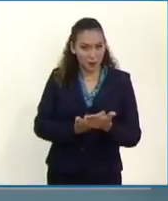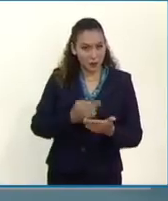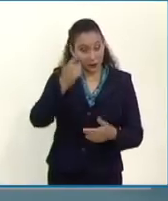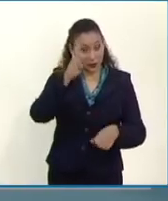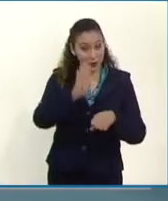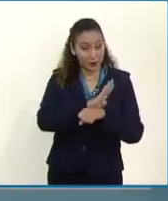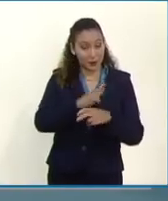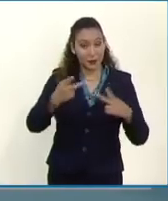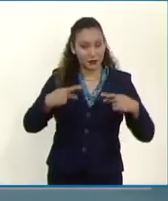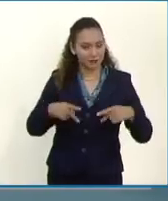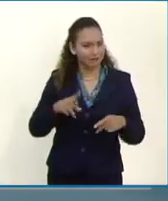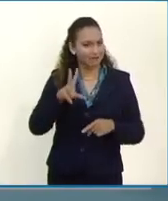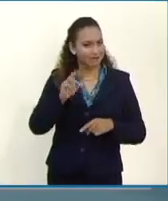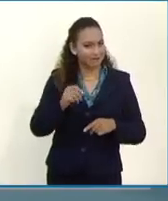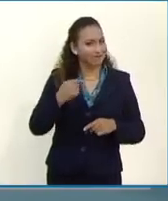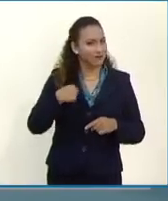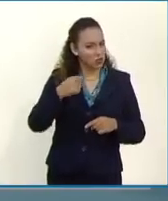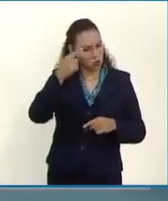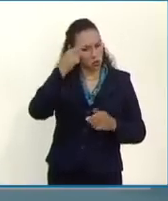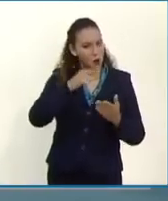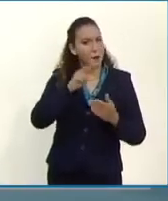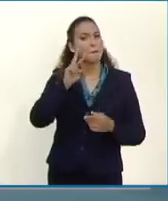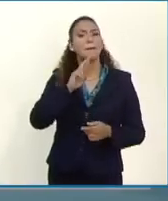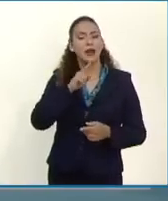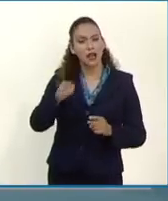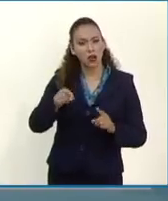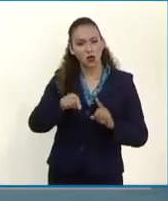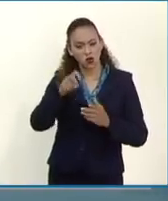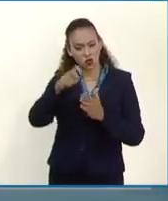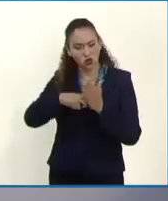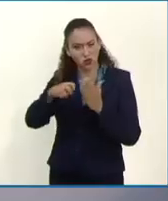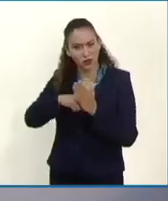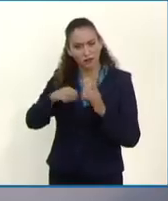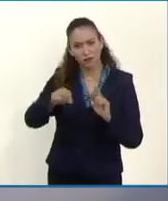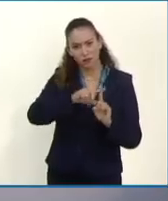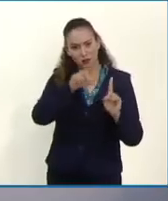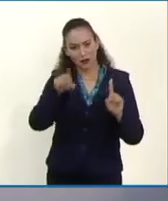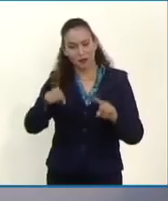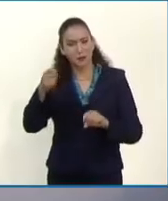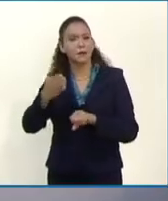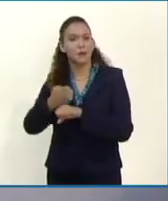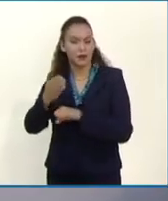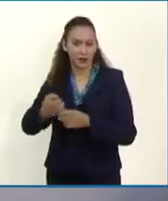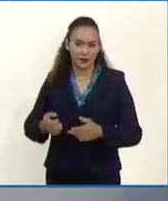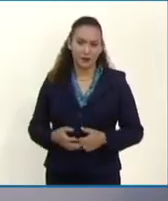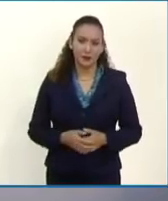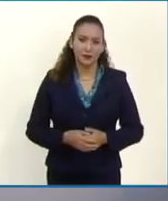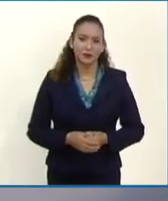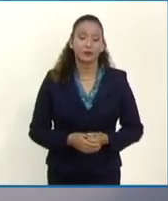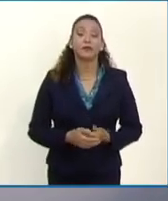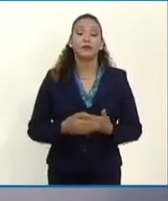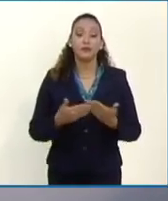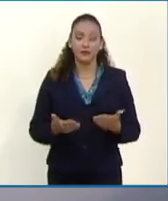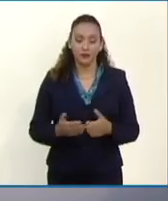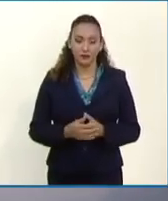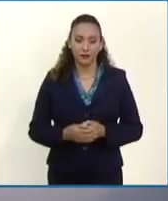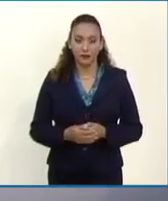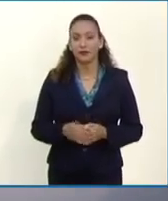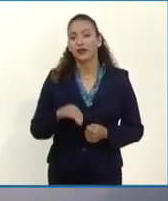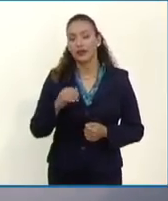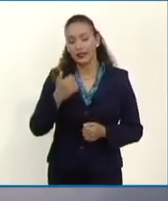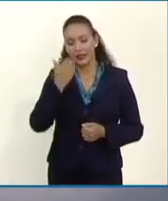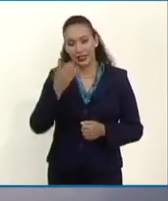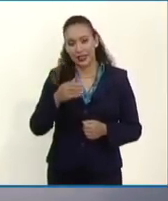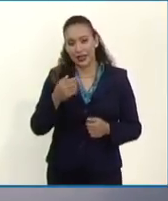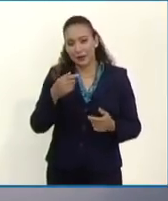personas, la reforma estaría enfocada en lo estatal y no solo en lo federal. Mencionaron que en caso de optar por la elección de juzgadores